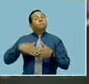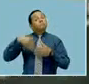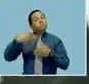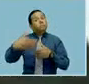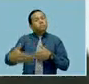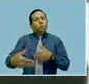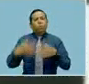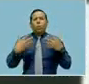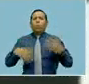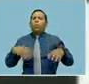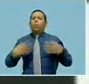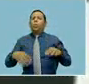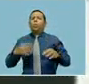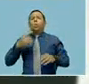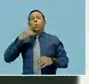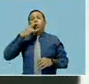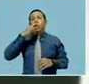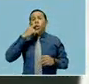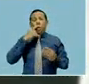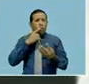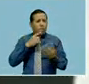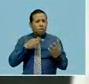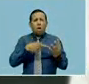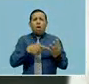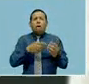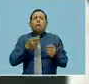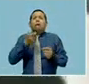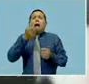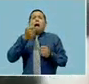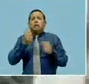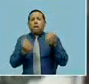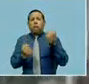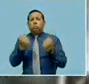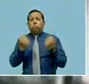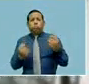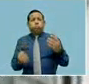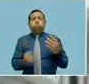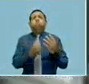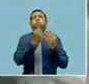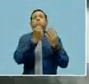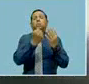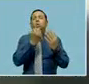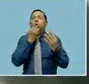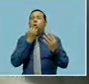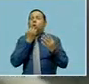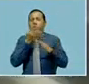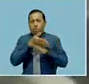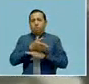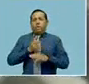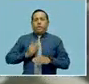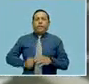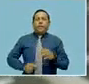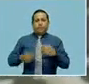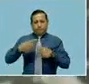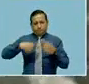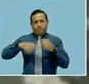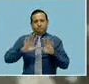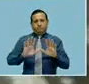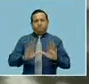adelante, dramático, niños se salvan de morir atropellados. La ampliación de esta impactante noticia en